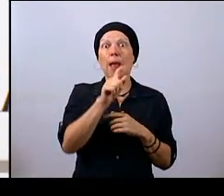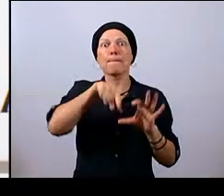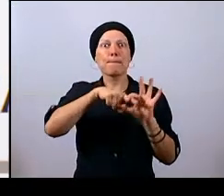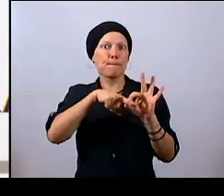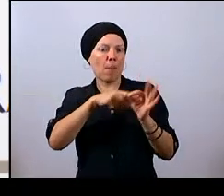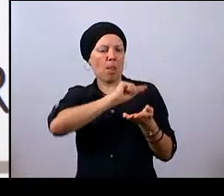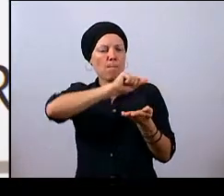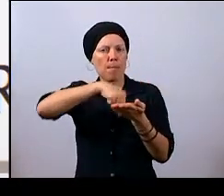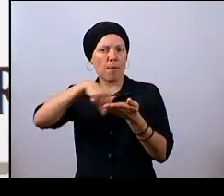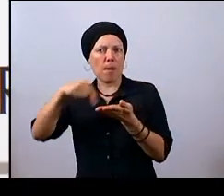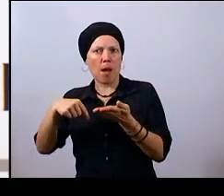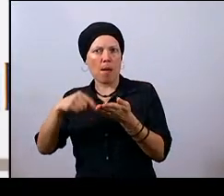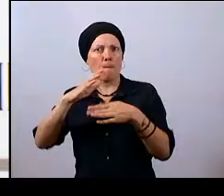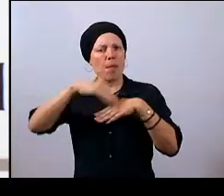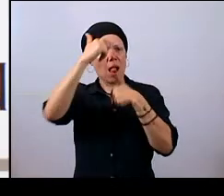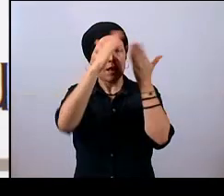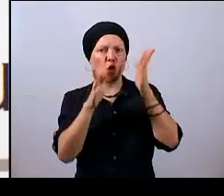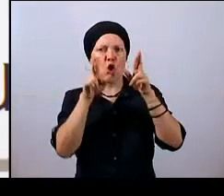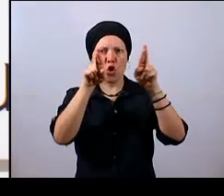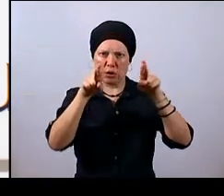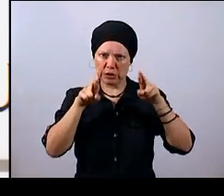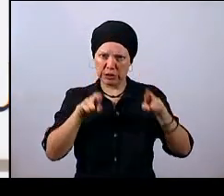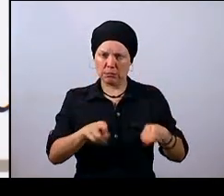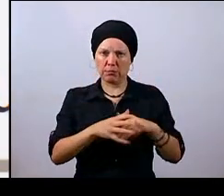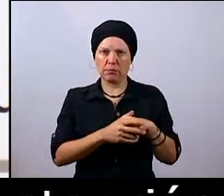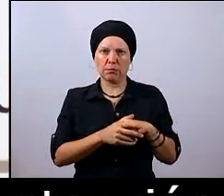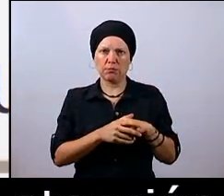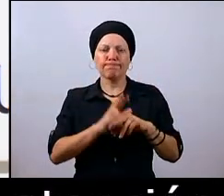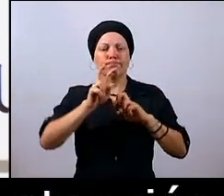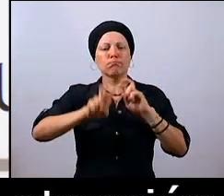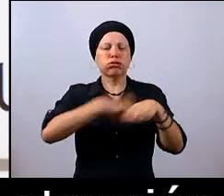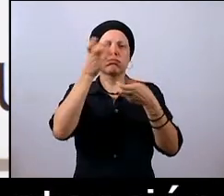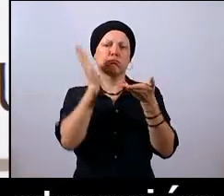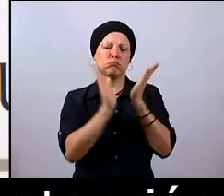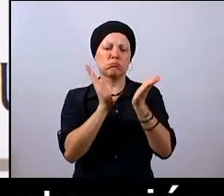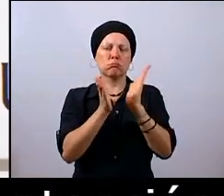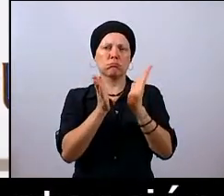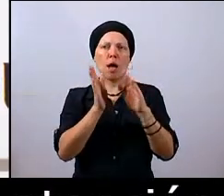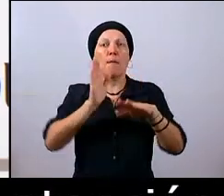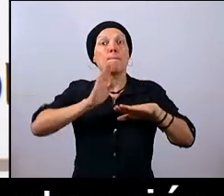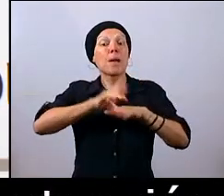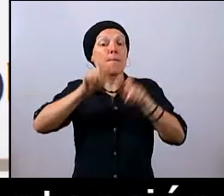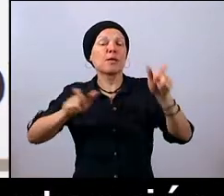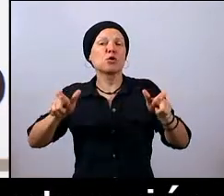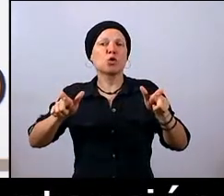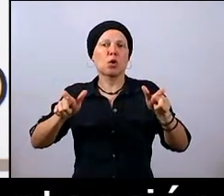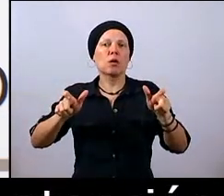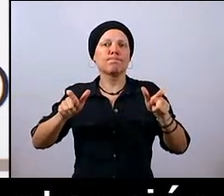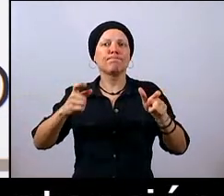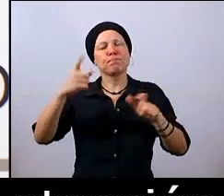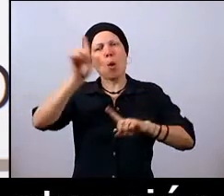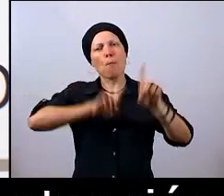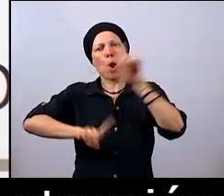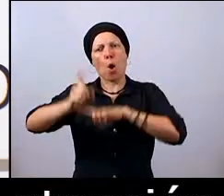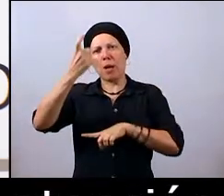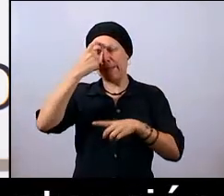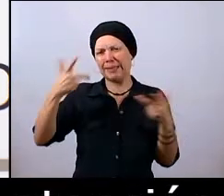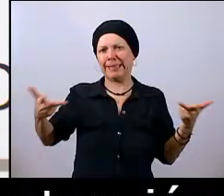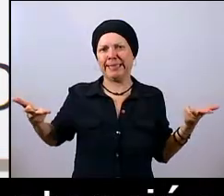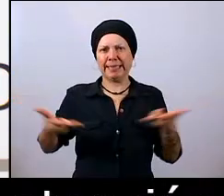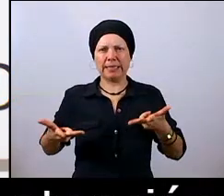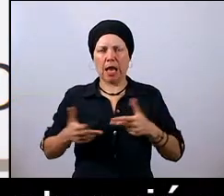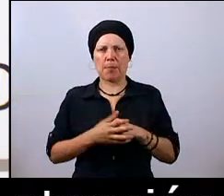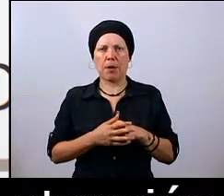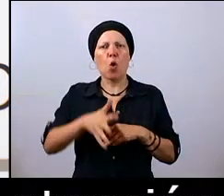plazas de atención residencial de rehabilitación para personas con trastorno mental grave en